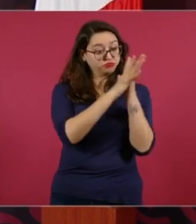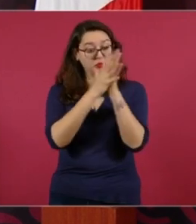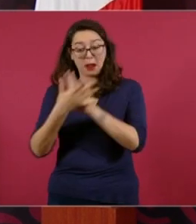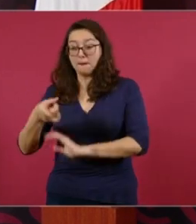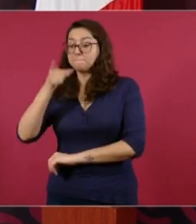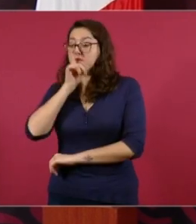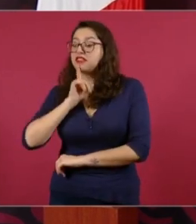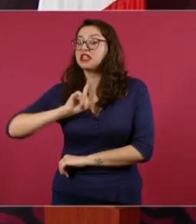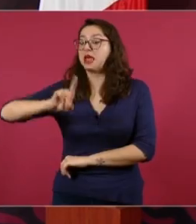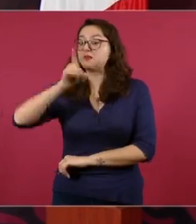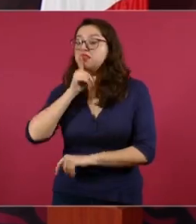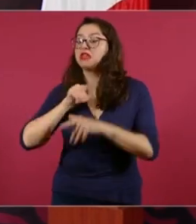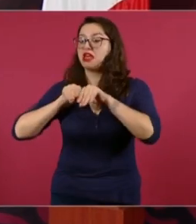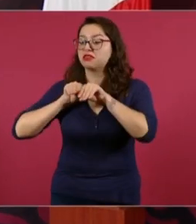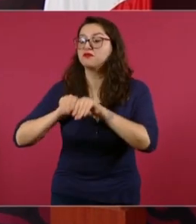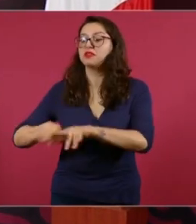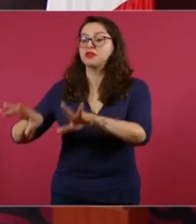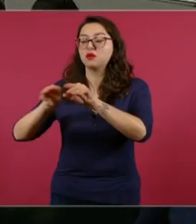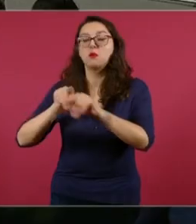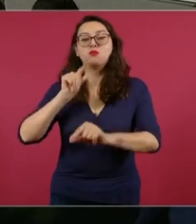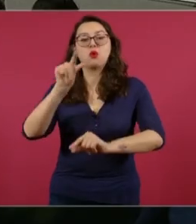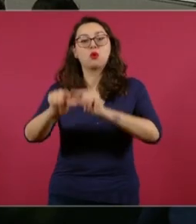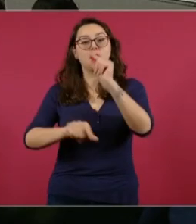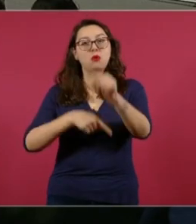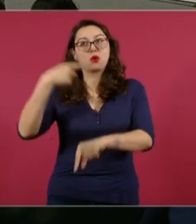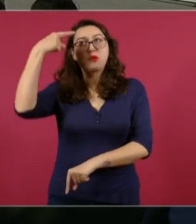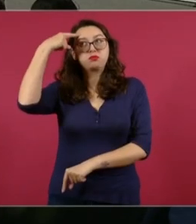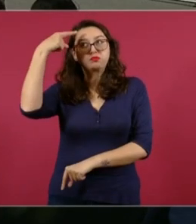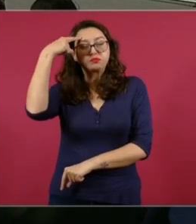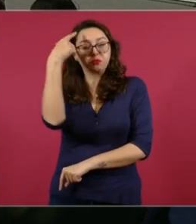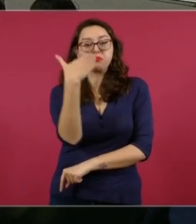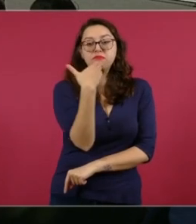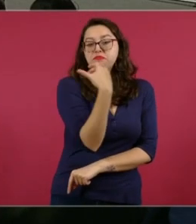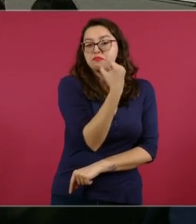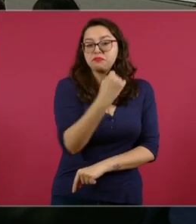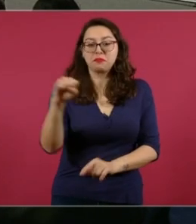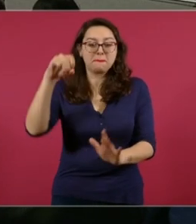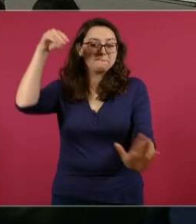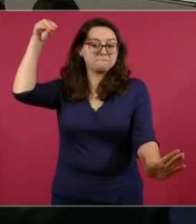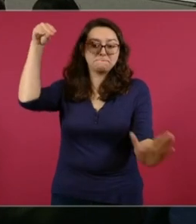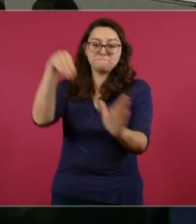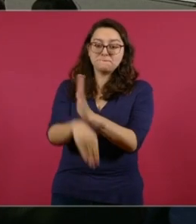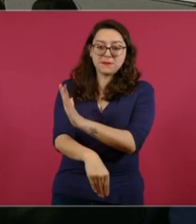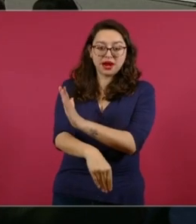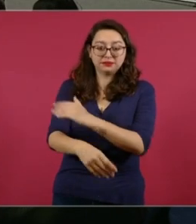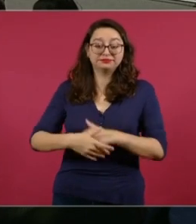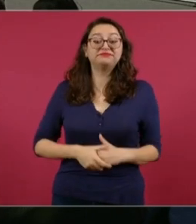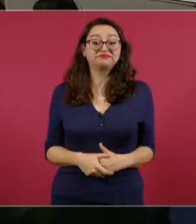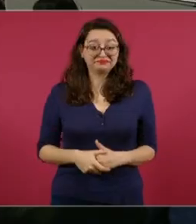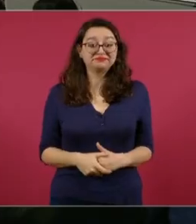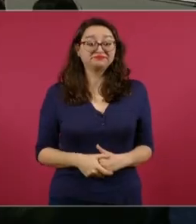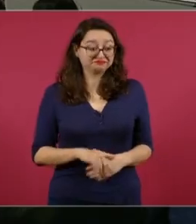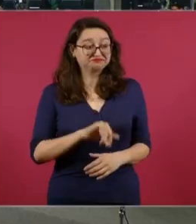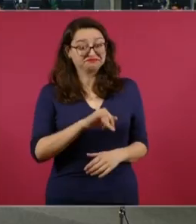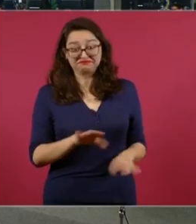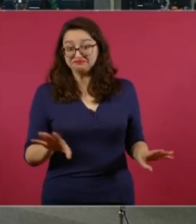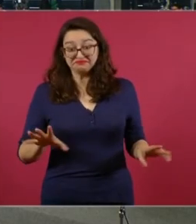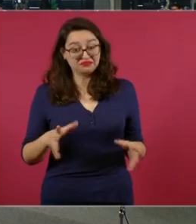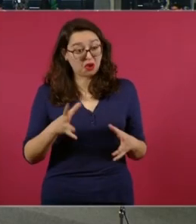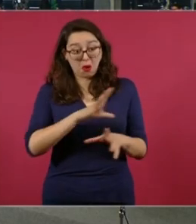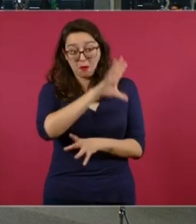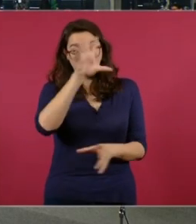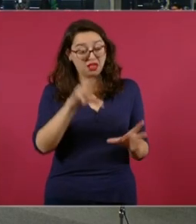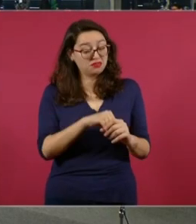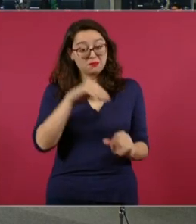el talento. O sea, y todo, sí, se amargan. Pero